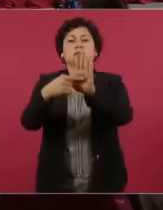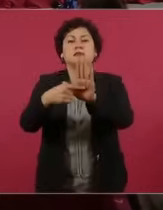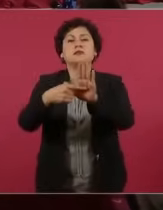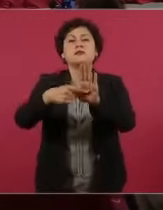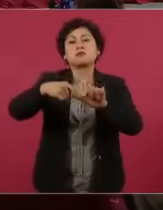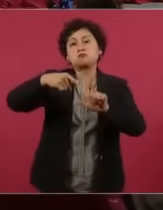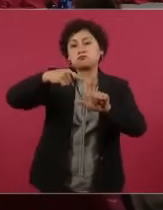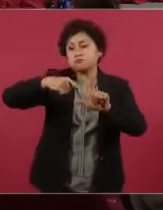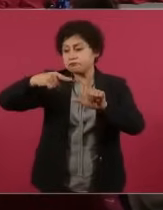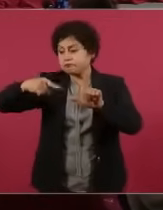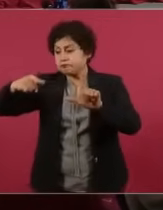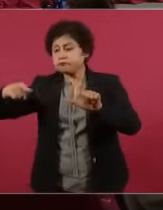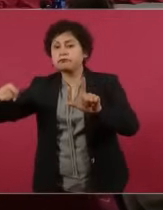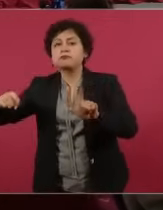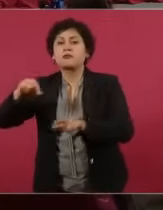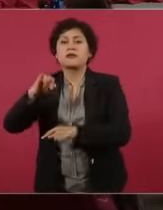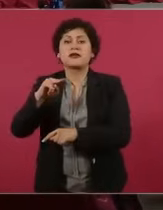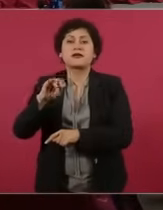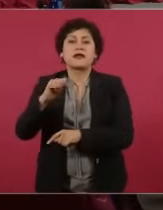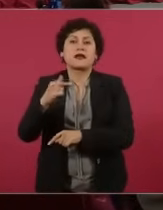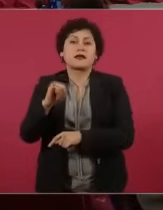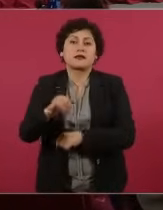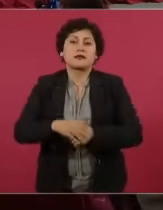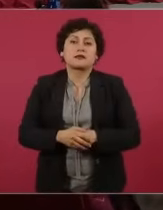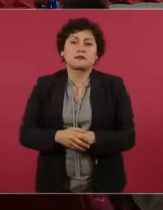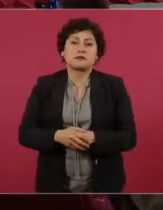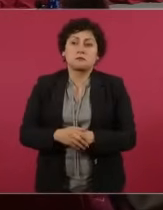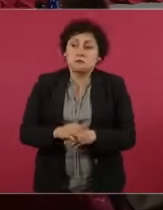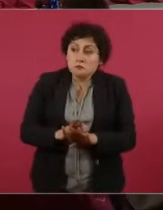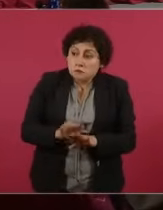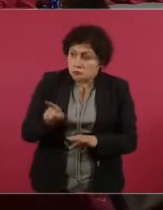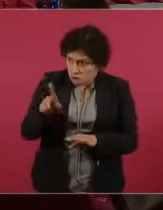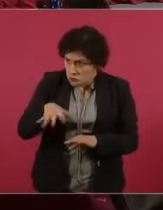A lo mejor vienen 8 en Reforma.